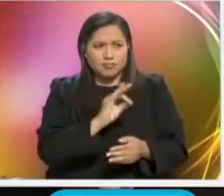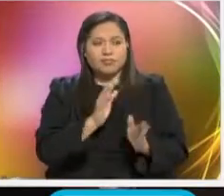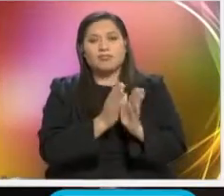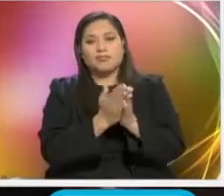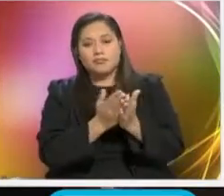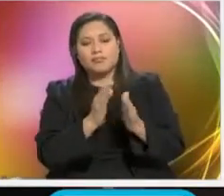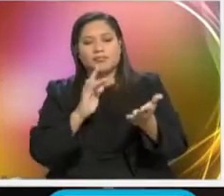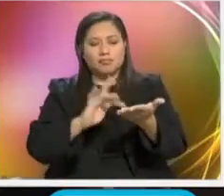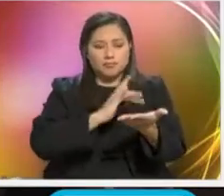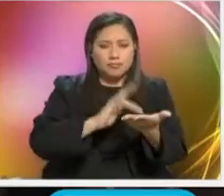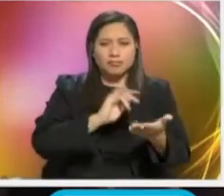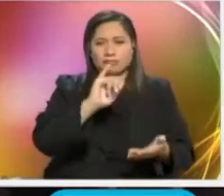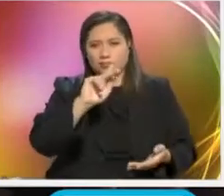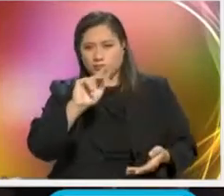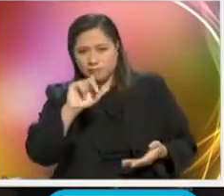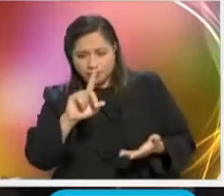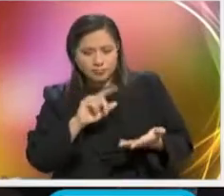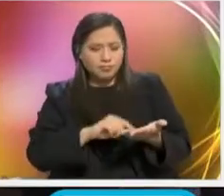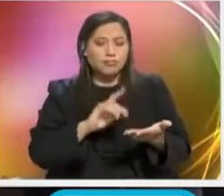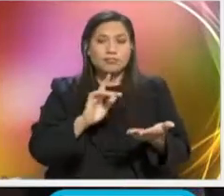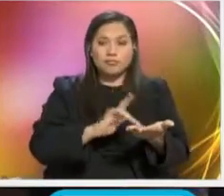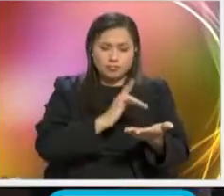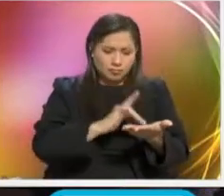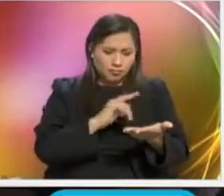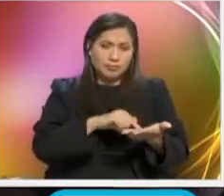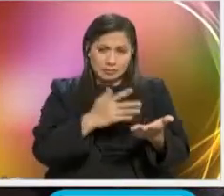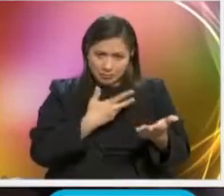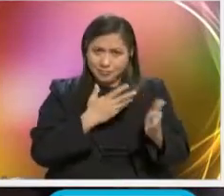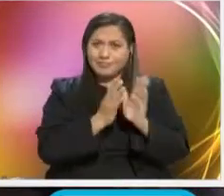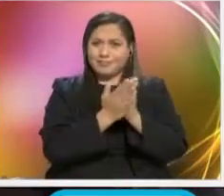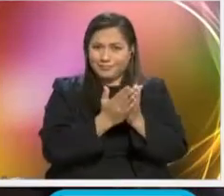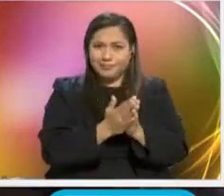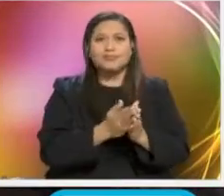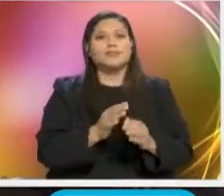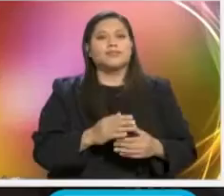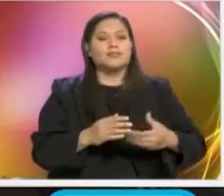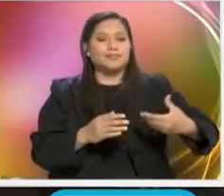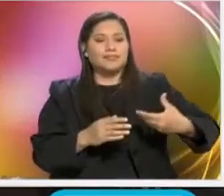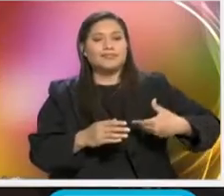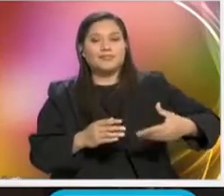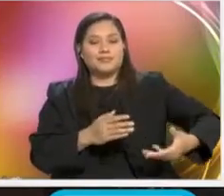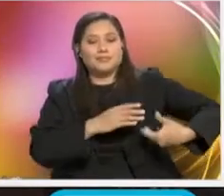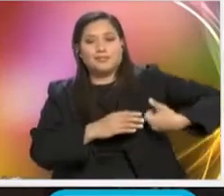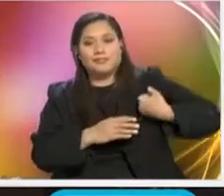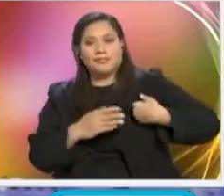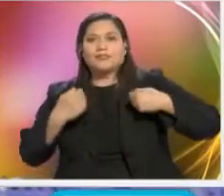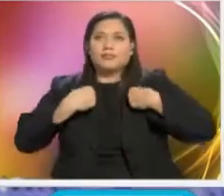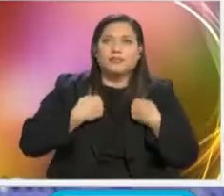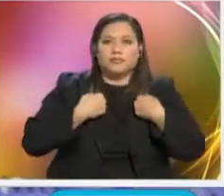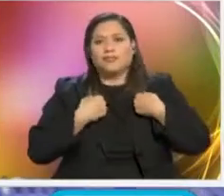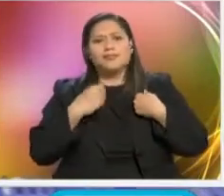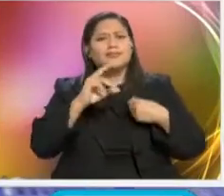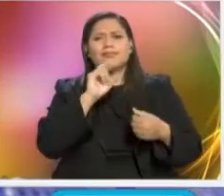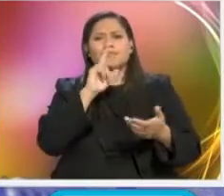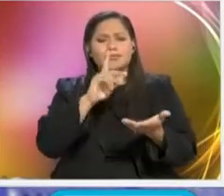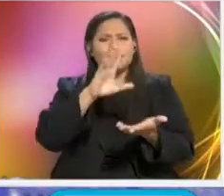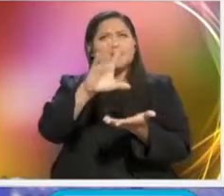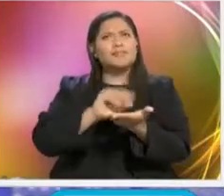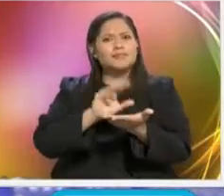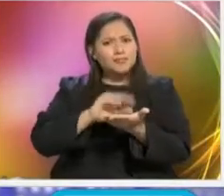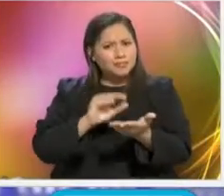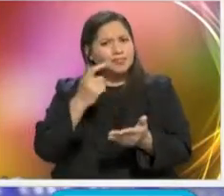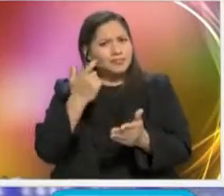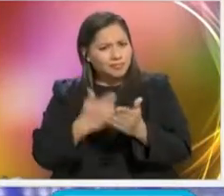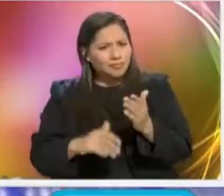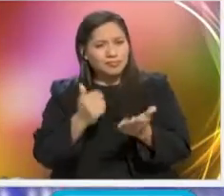tengan un iPad, que puedan tener un libro electrónico, que puedan llegar con sus libros descargados, que además son más baratos y Sí, claro. ayudaría